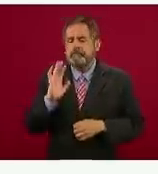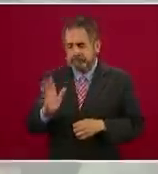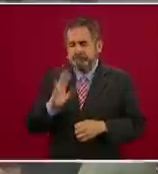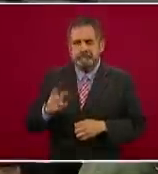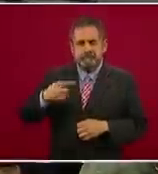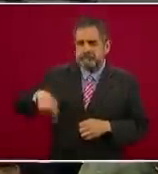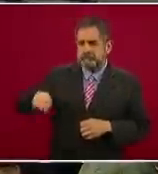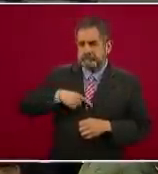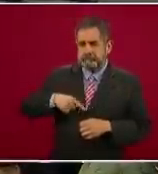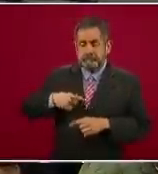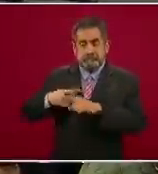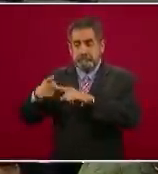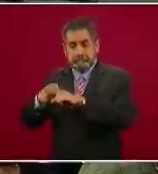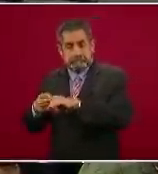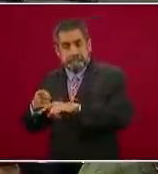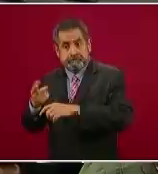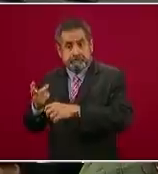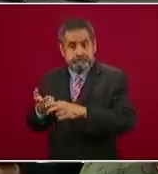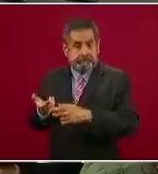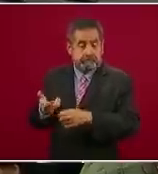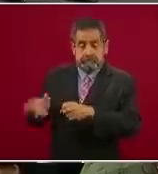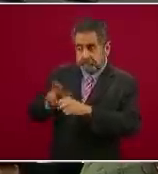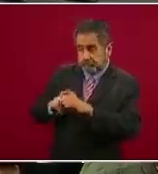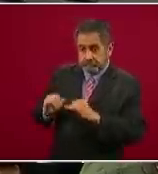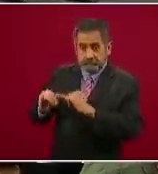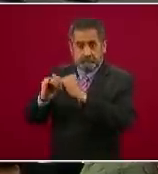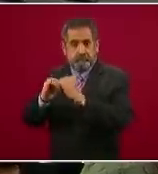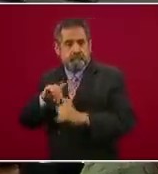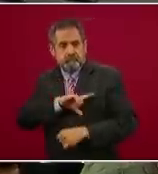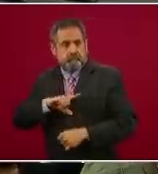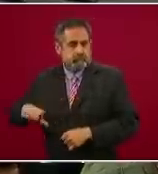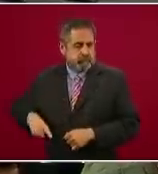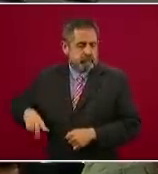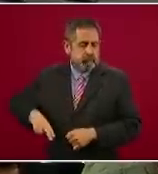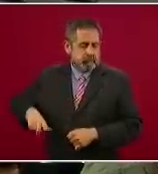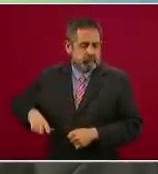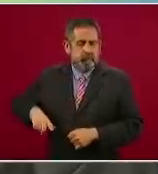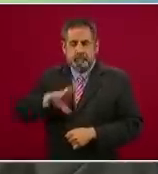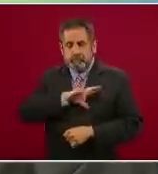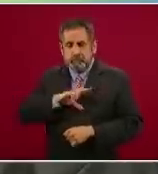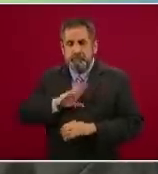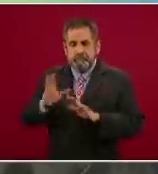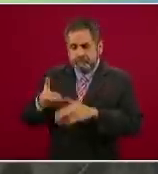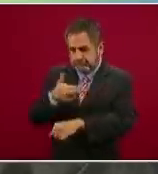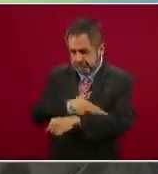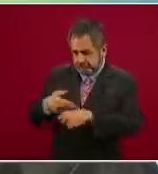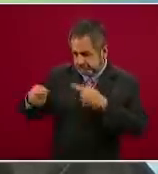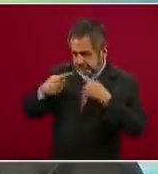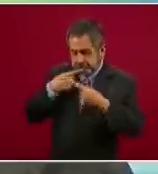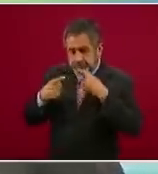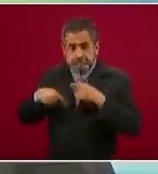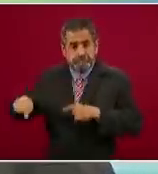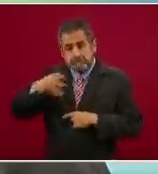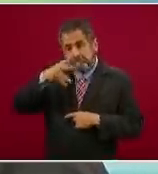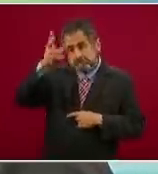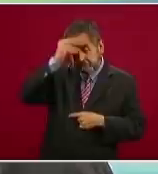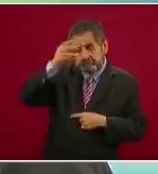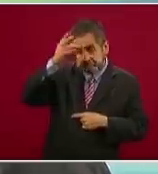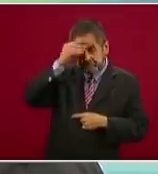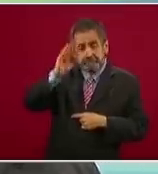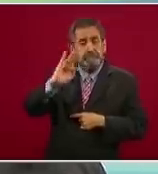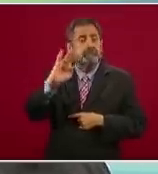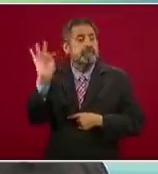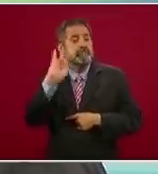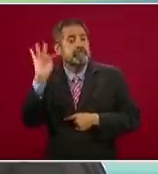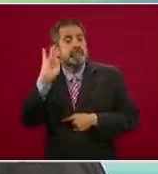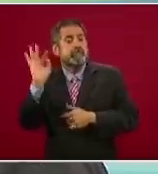preparativos en las distintas instituciones, tanto públicas como privadas, para disponer el entrenamiento para los posibles